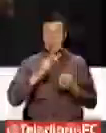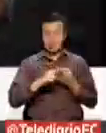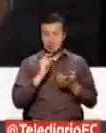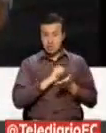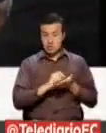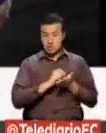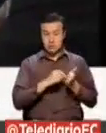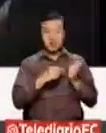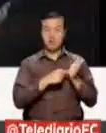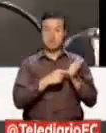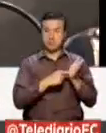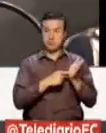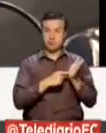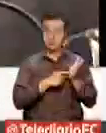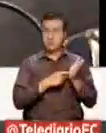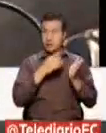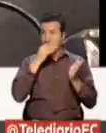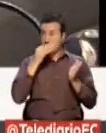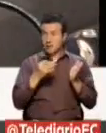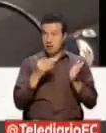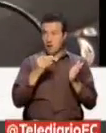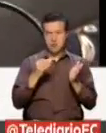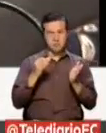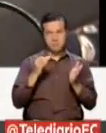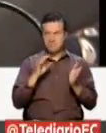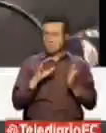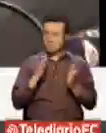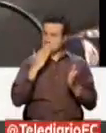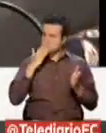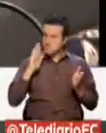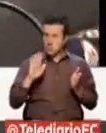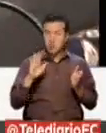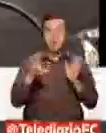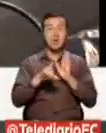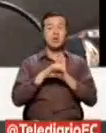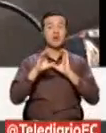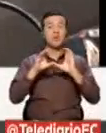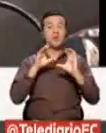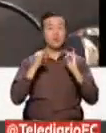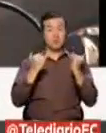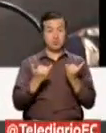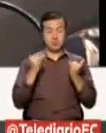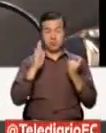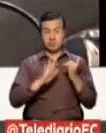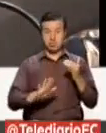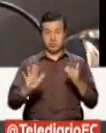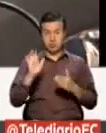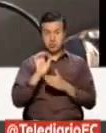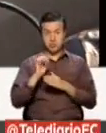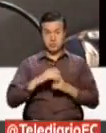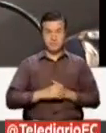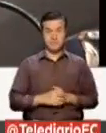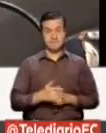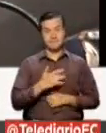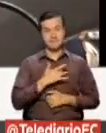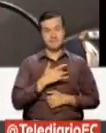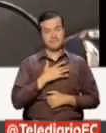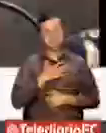de rebelión contra la realidad. De ahí su mensaje respecto a la ley de comunicación vigente en nuestro país. Lamento